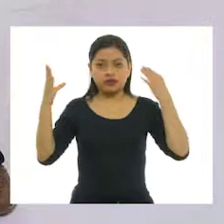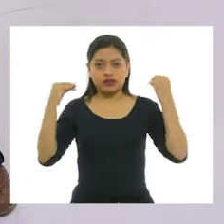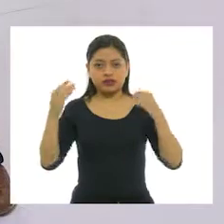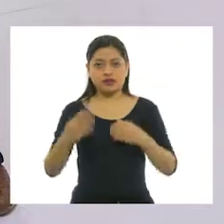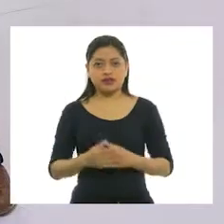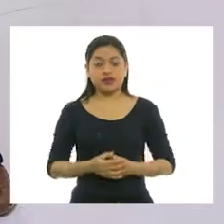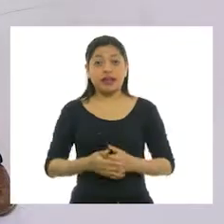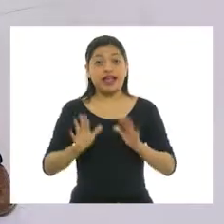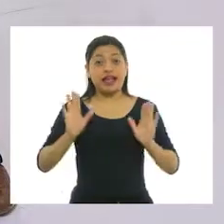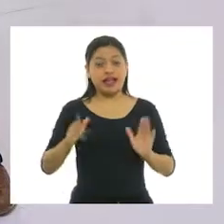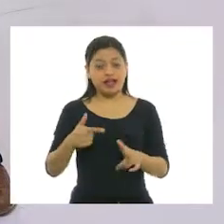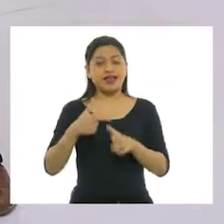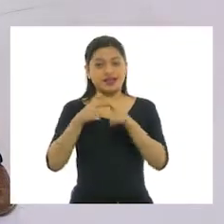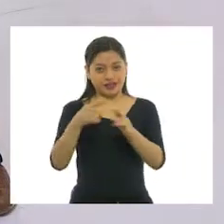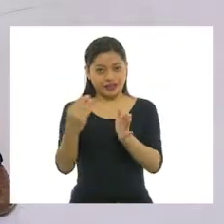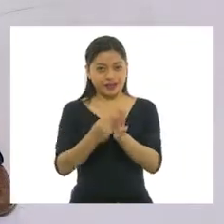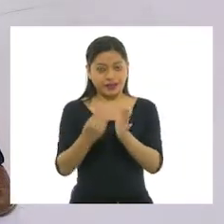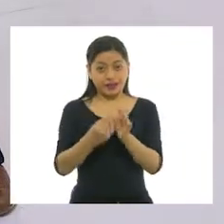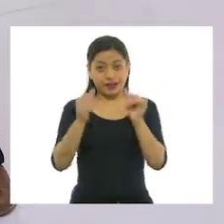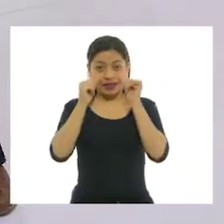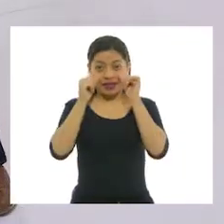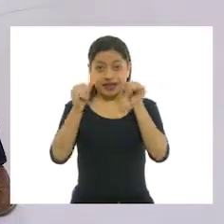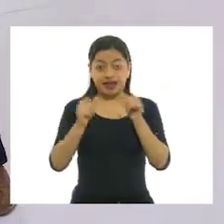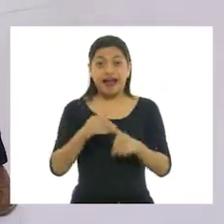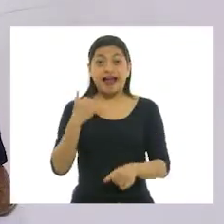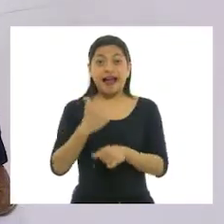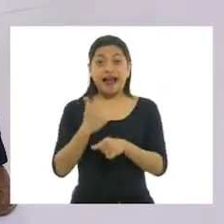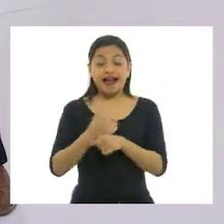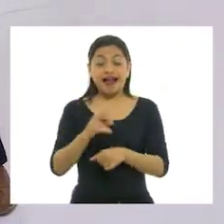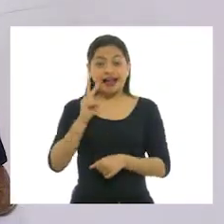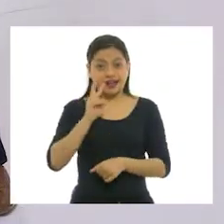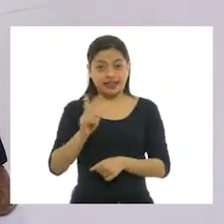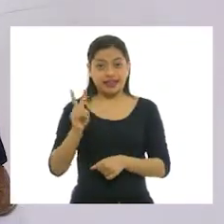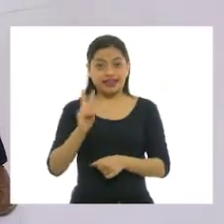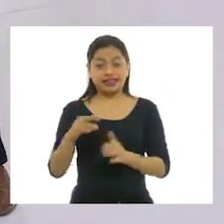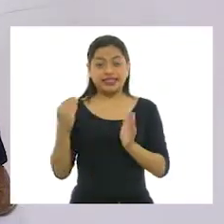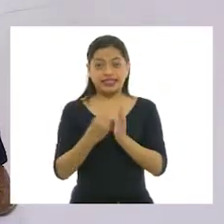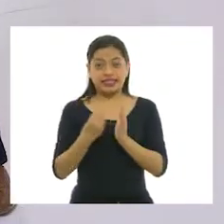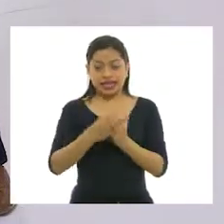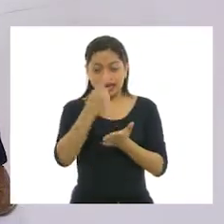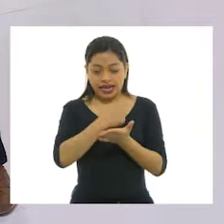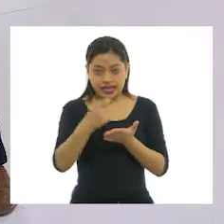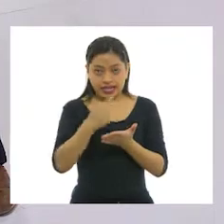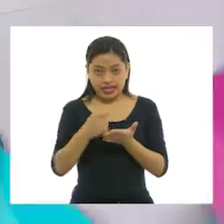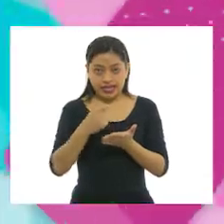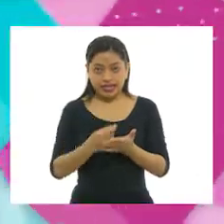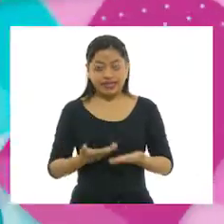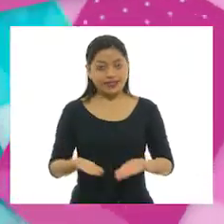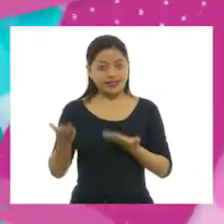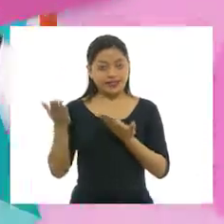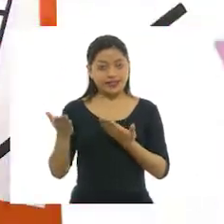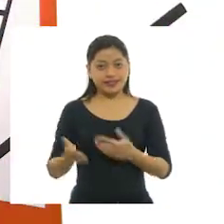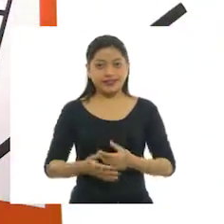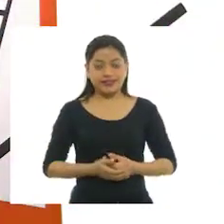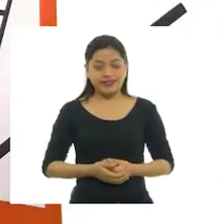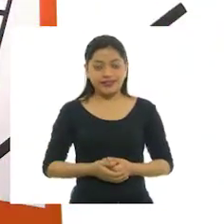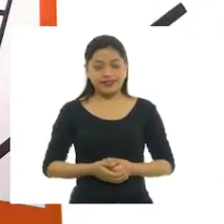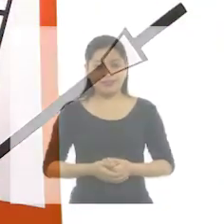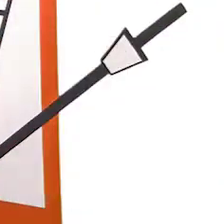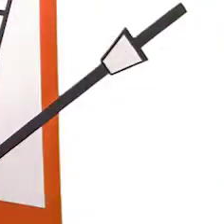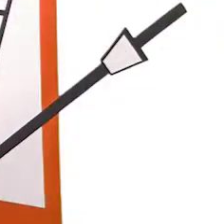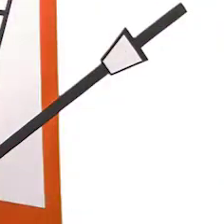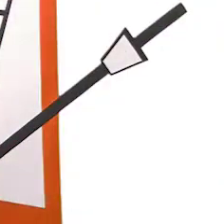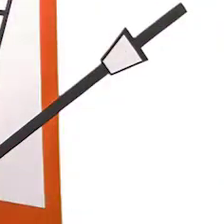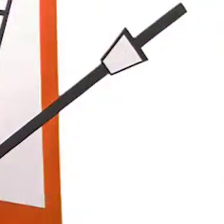estoy. Pero sigamos con nuestras clases. Tenemos que ir ahora a la clase de lectoescritura. Adelante, Nidia y Osvaldo.